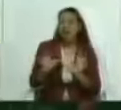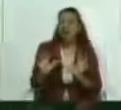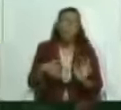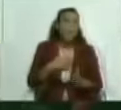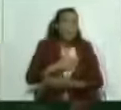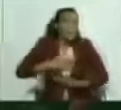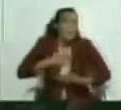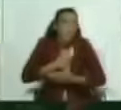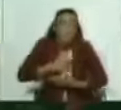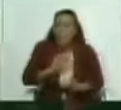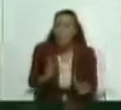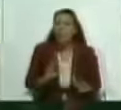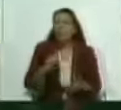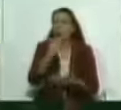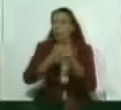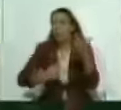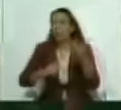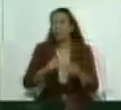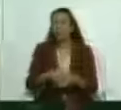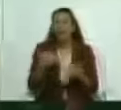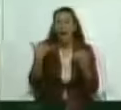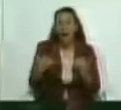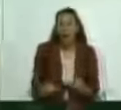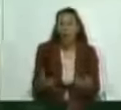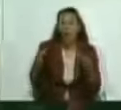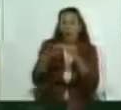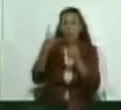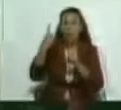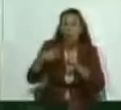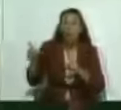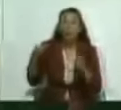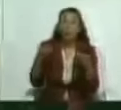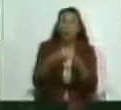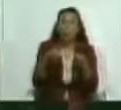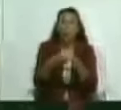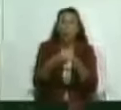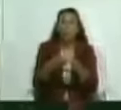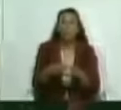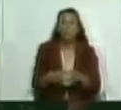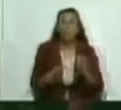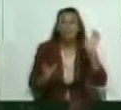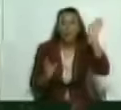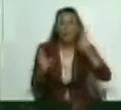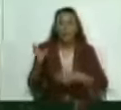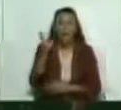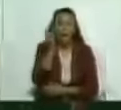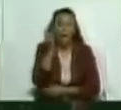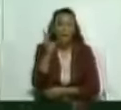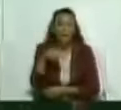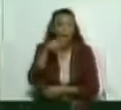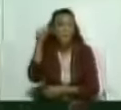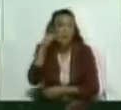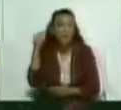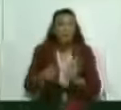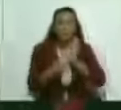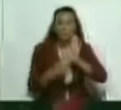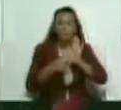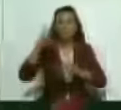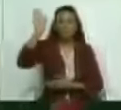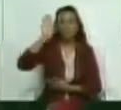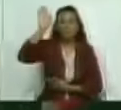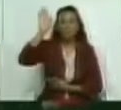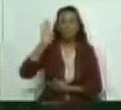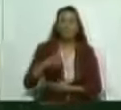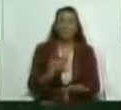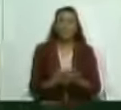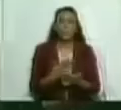realizar este procedimiento. Ahora le corresponde a la persona que se está postulando como candidato a realizar su intervención